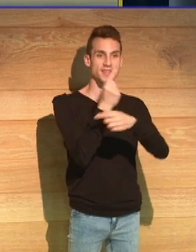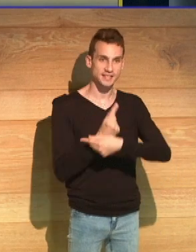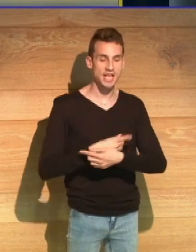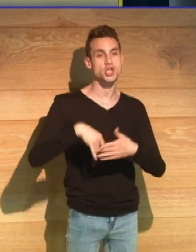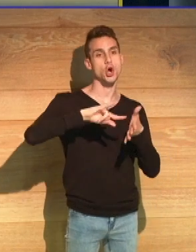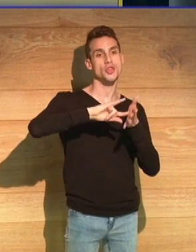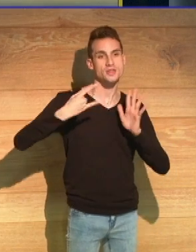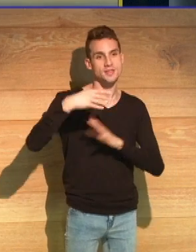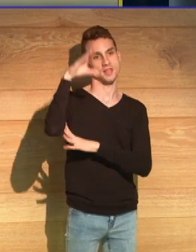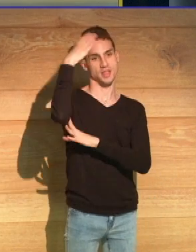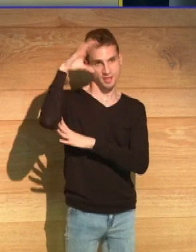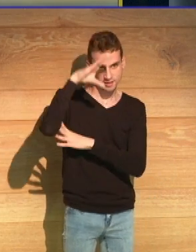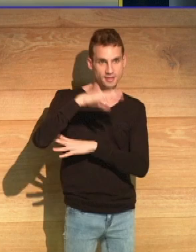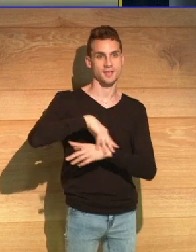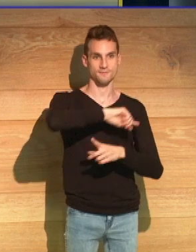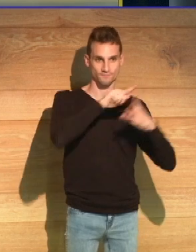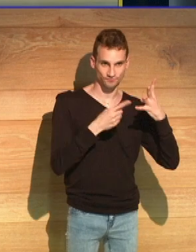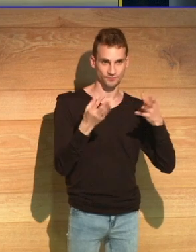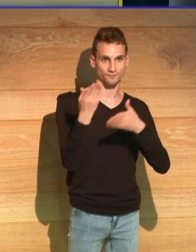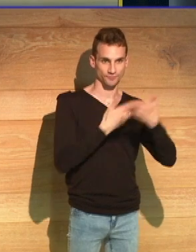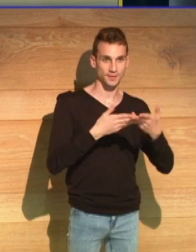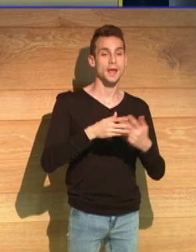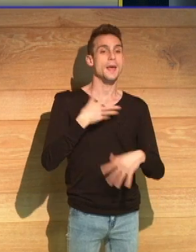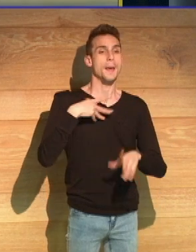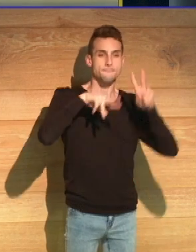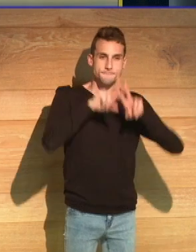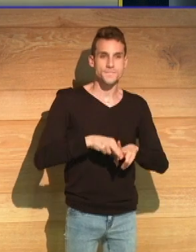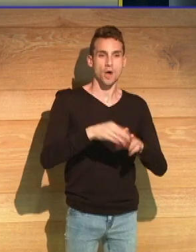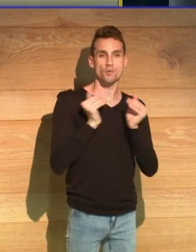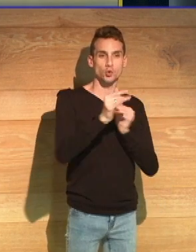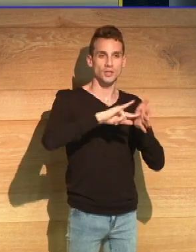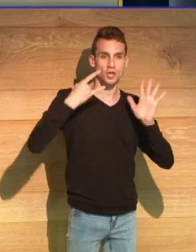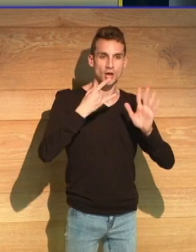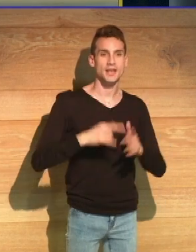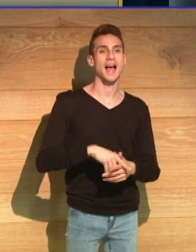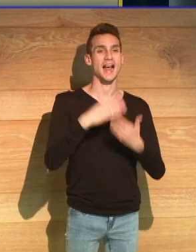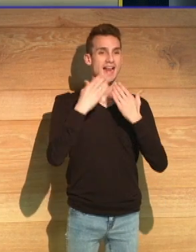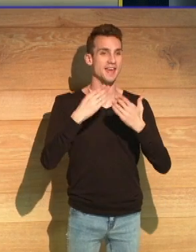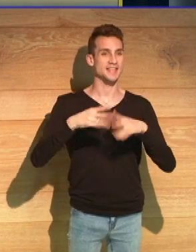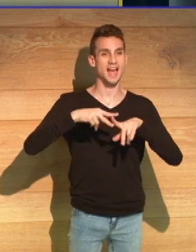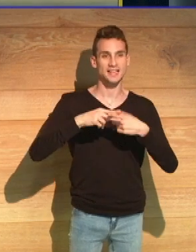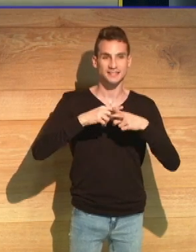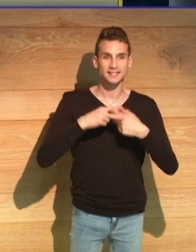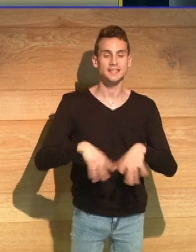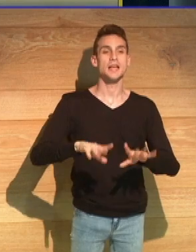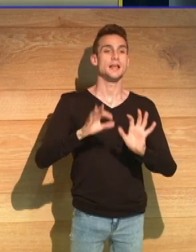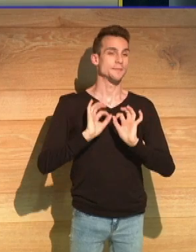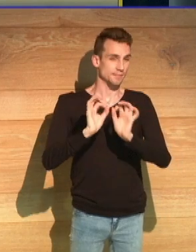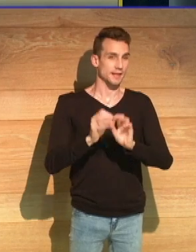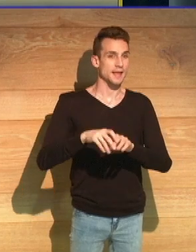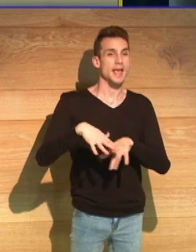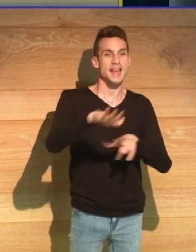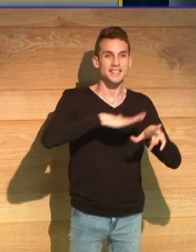tecnología. Investiga el impacto actual y futuro de la tecnología a través de artefactos, objetos y narrativas que exploran